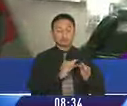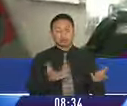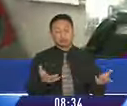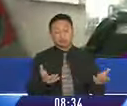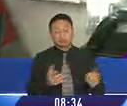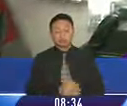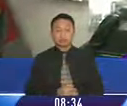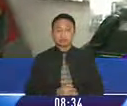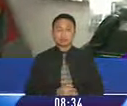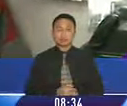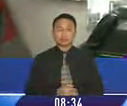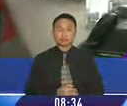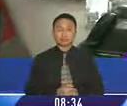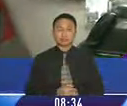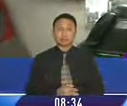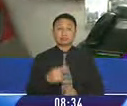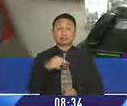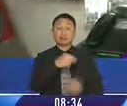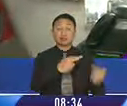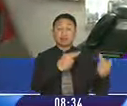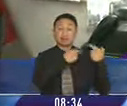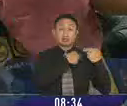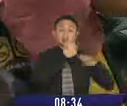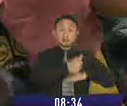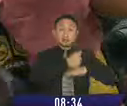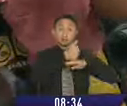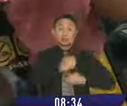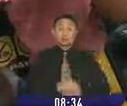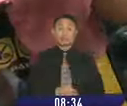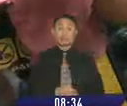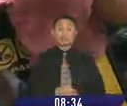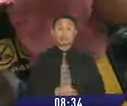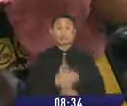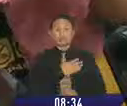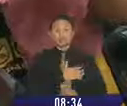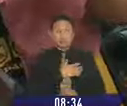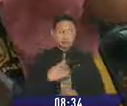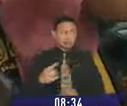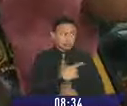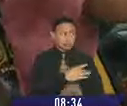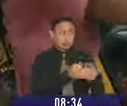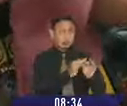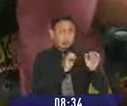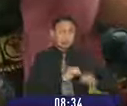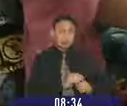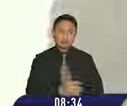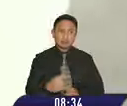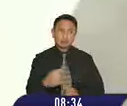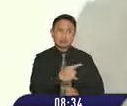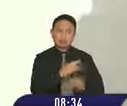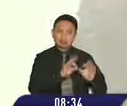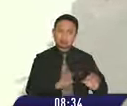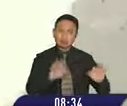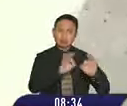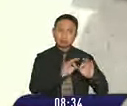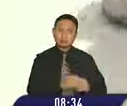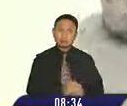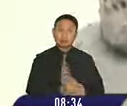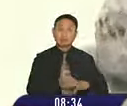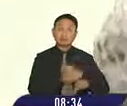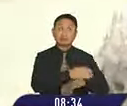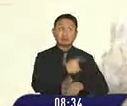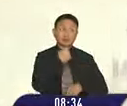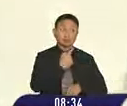sí. Y a eso competen las autoridades, ¿no? Hagan el favor de venir a hacer, porque es una cosa esencial. Afirman que han solicitado